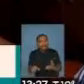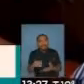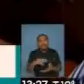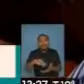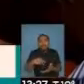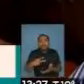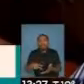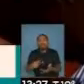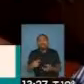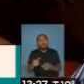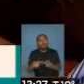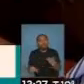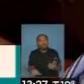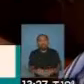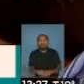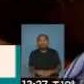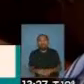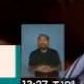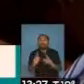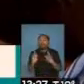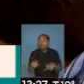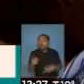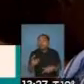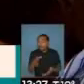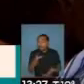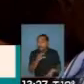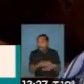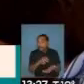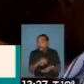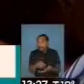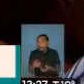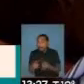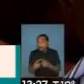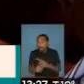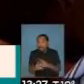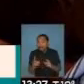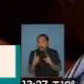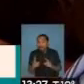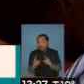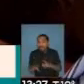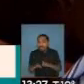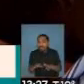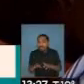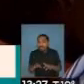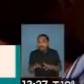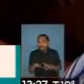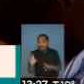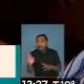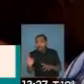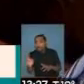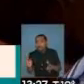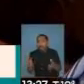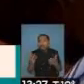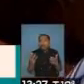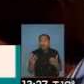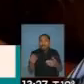fideos, etcétera, también han seguido el ritmo de el dólar en alza